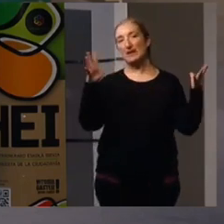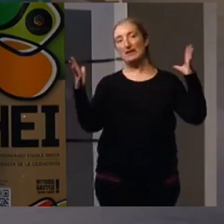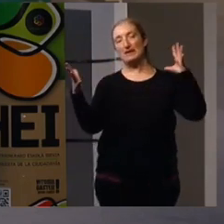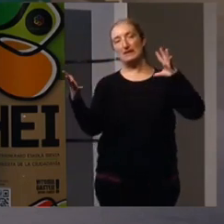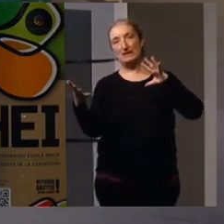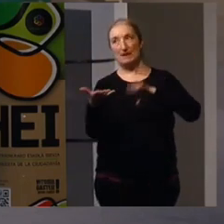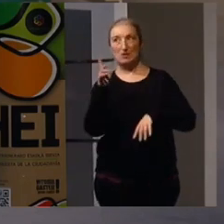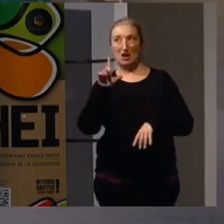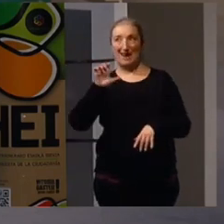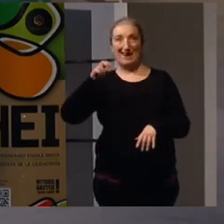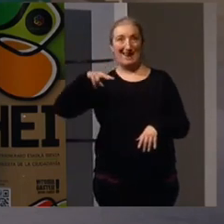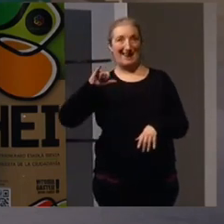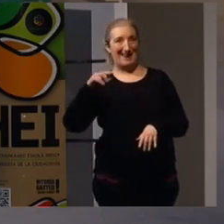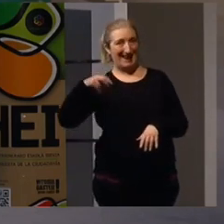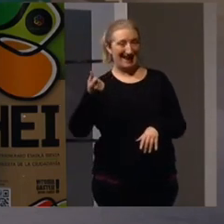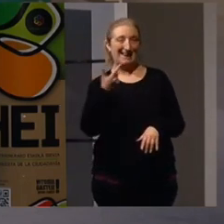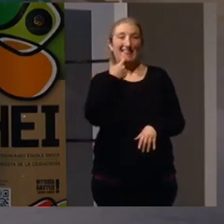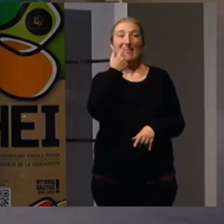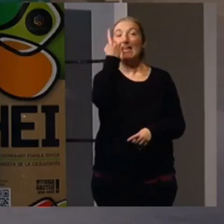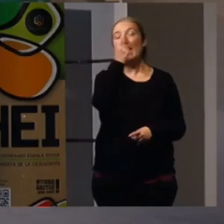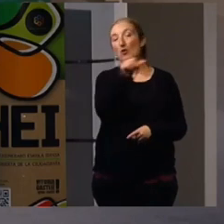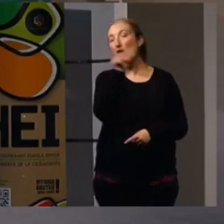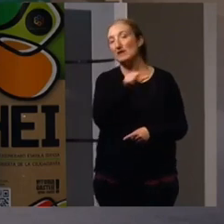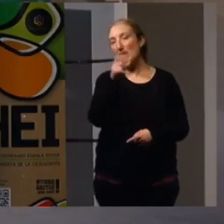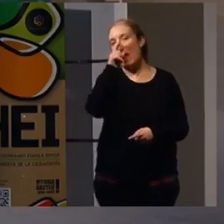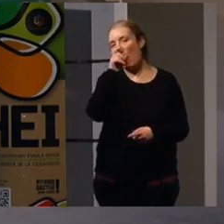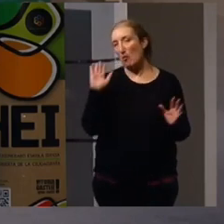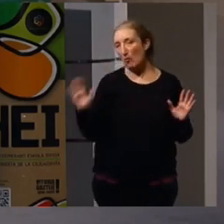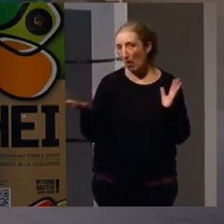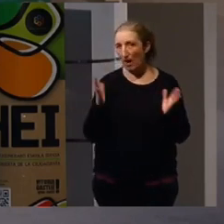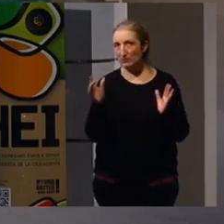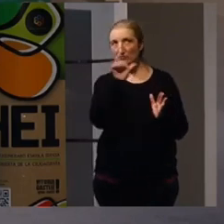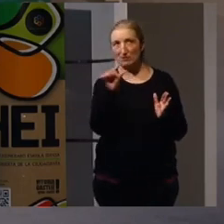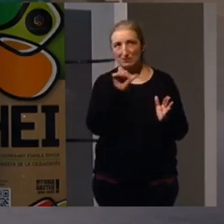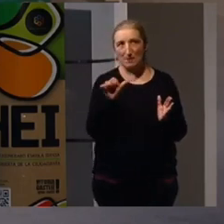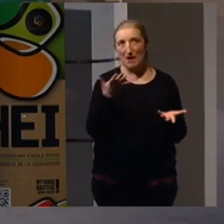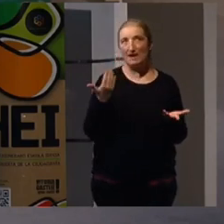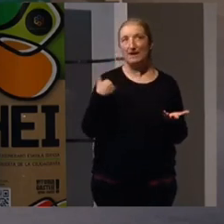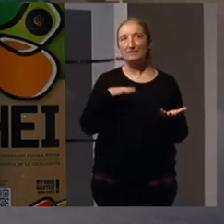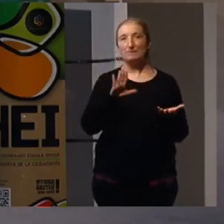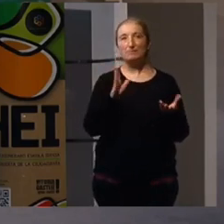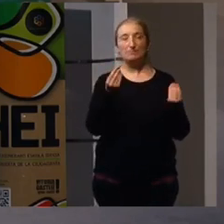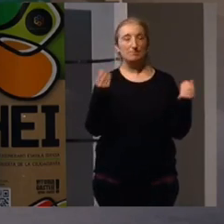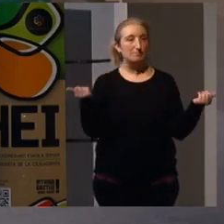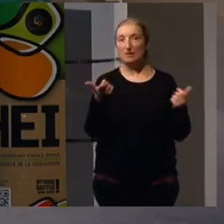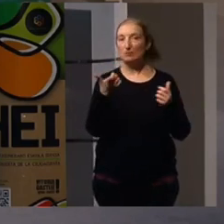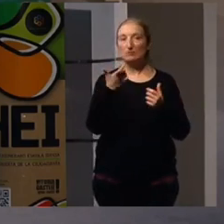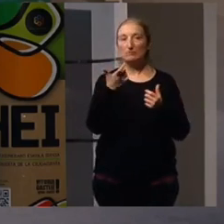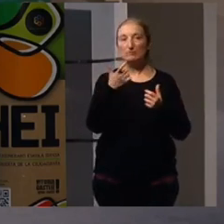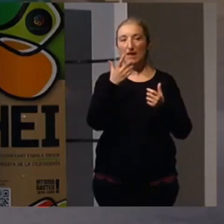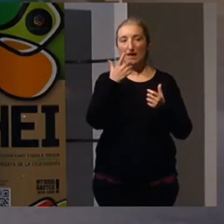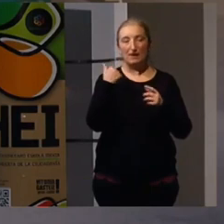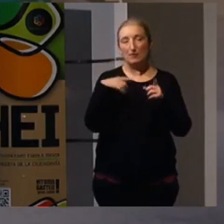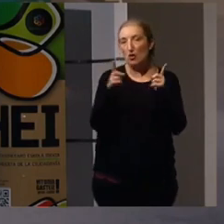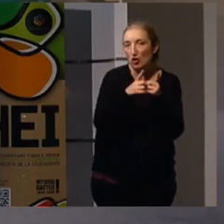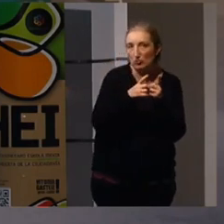¿no? Esto que decía Lenin, de hay semanas en las, ¿no? hay años en los que no pasan, hay semanas en las que transcurren años, pues con el relato social a veces